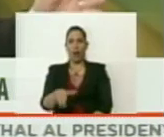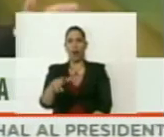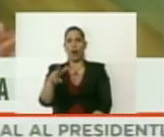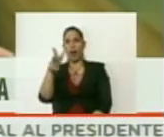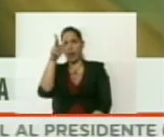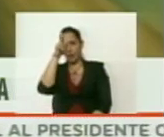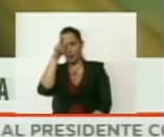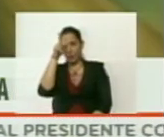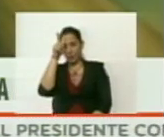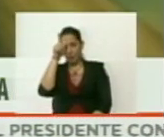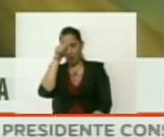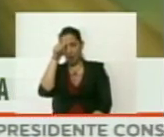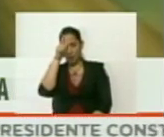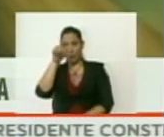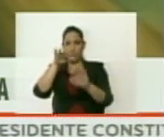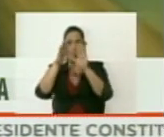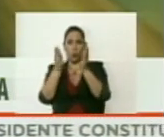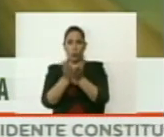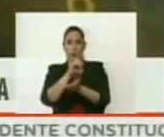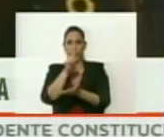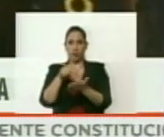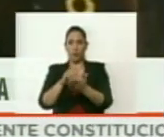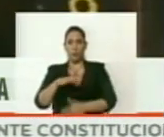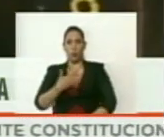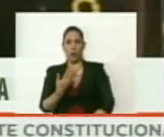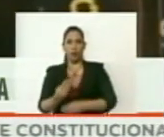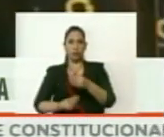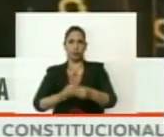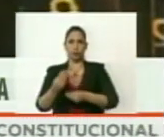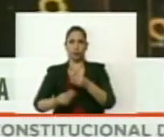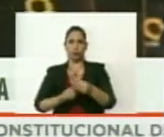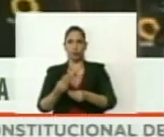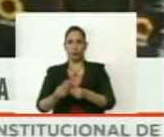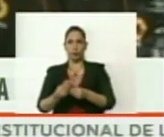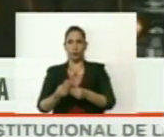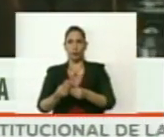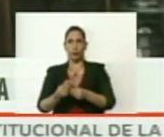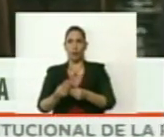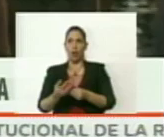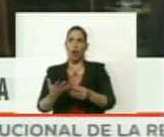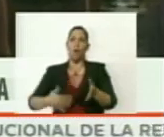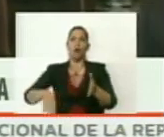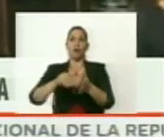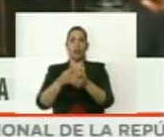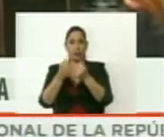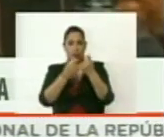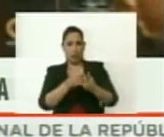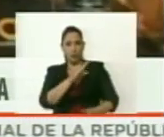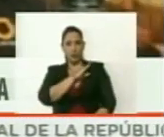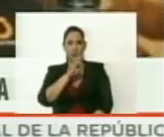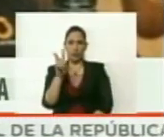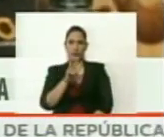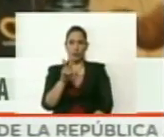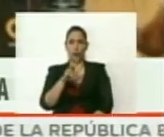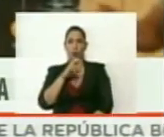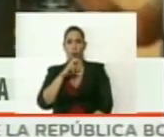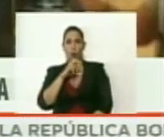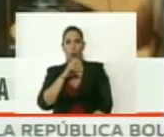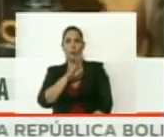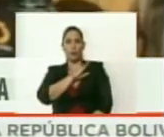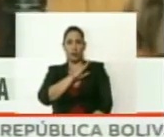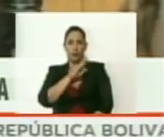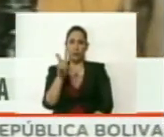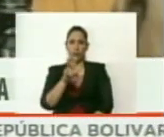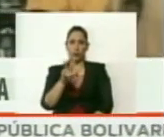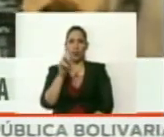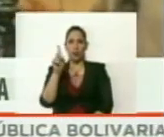mundo entero, para poder recuperar los activos y los dineros que son de Venezuela, el oro que es de Venezuela.